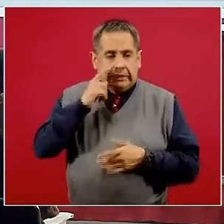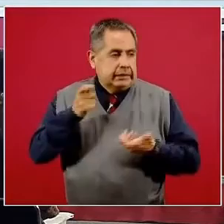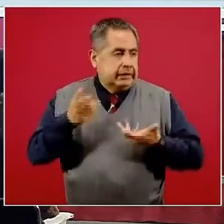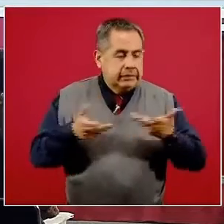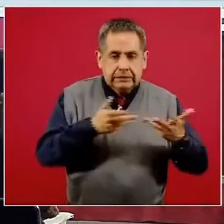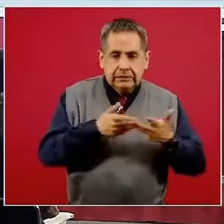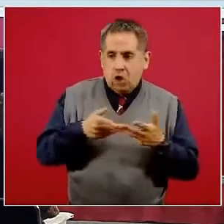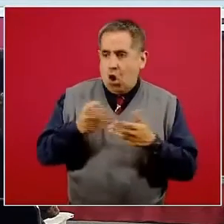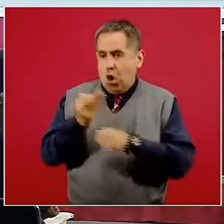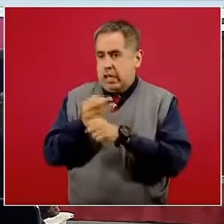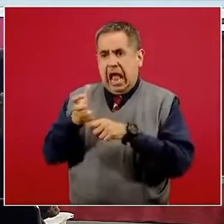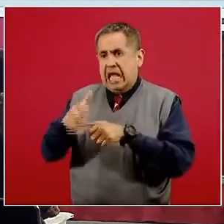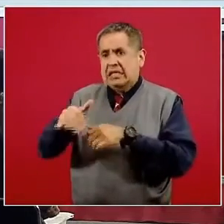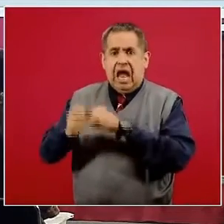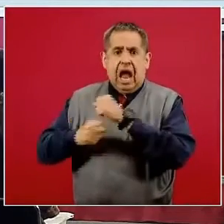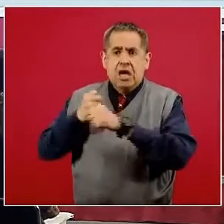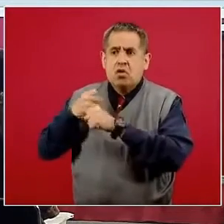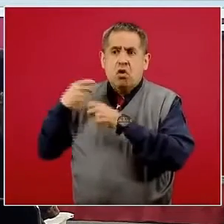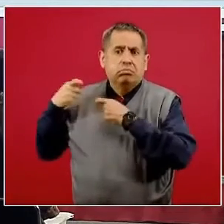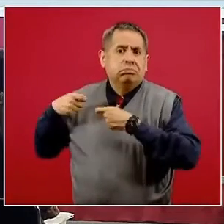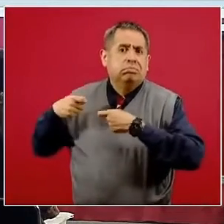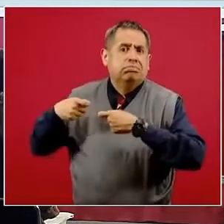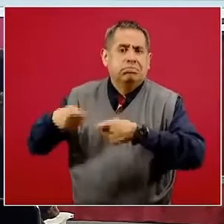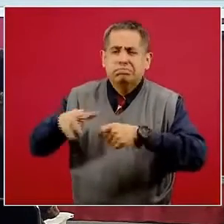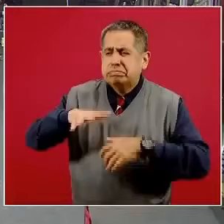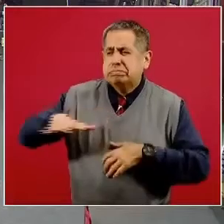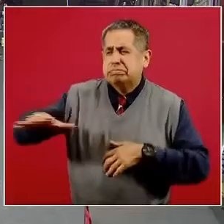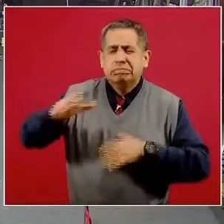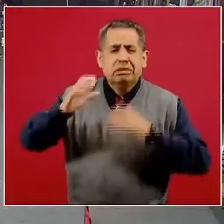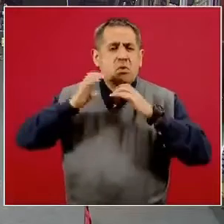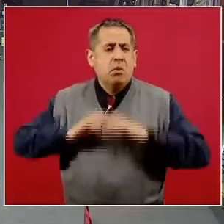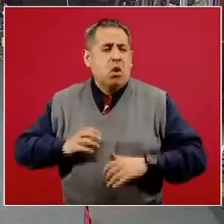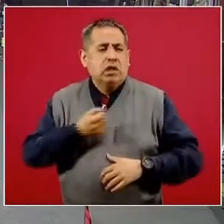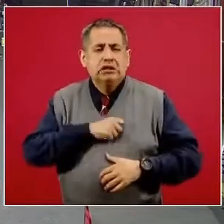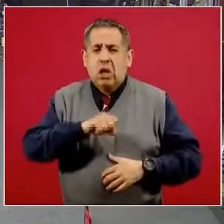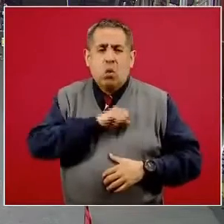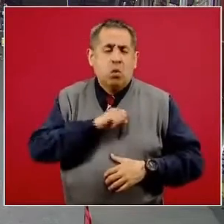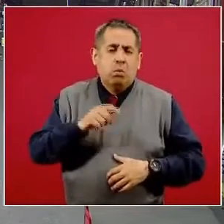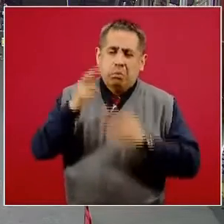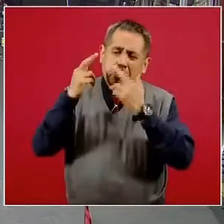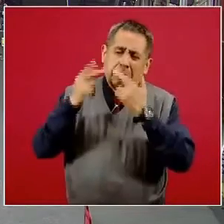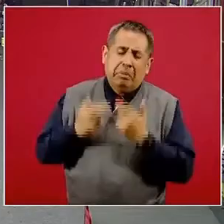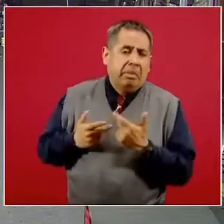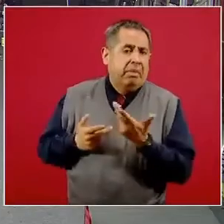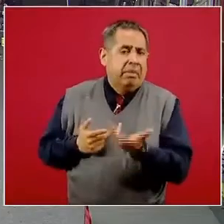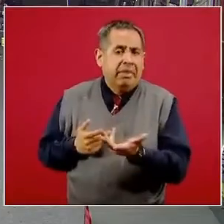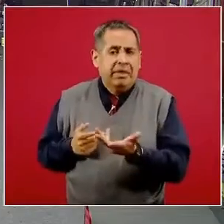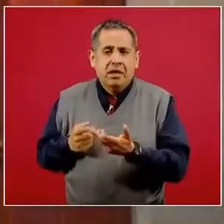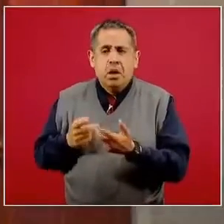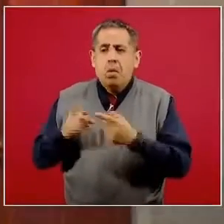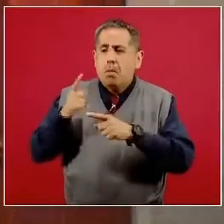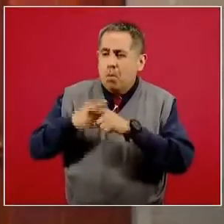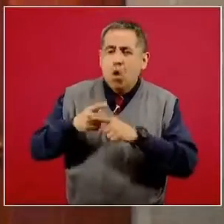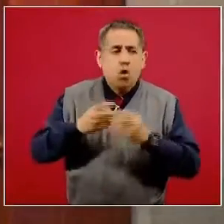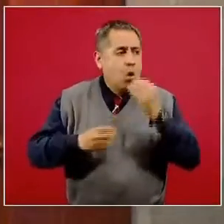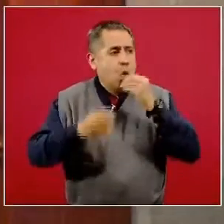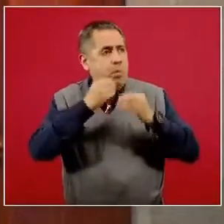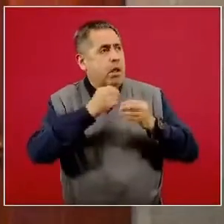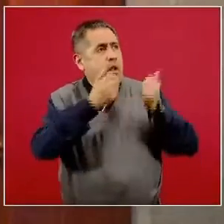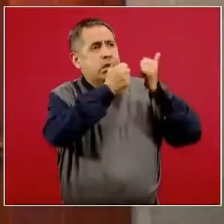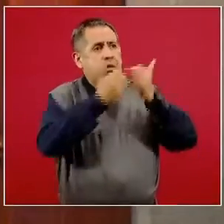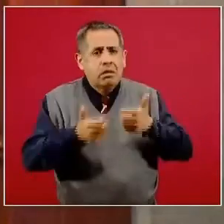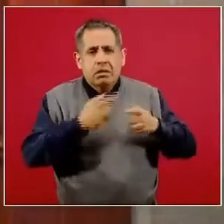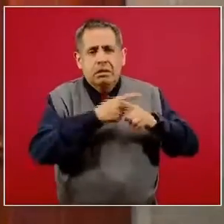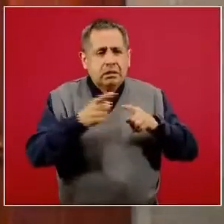una realidad estructural de deterioro de la salud que deviene de este deterioro alimentario y de este